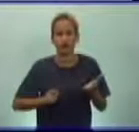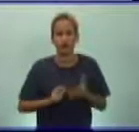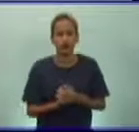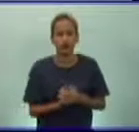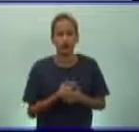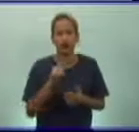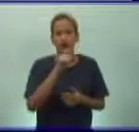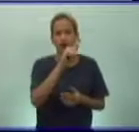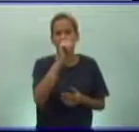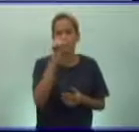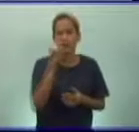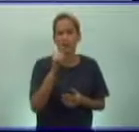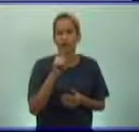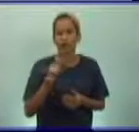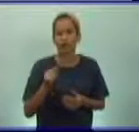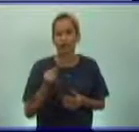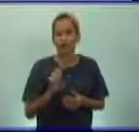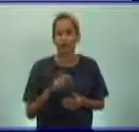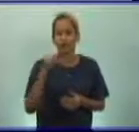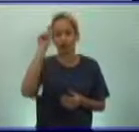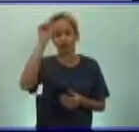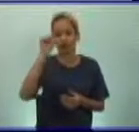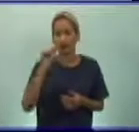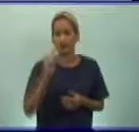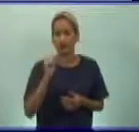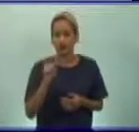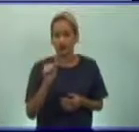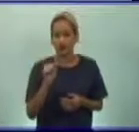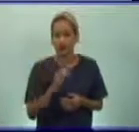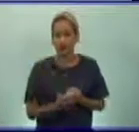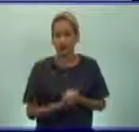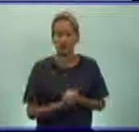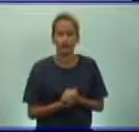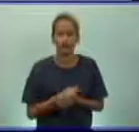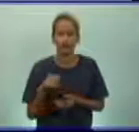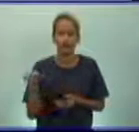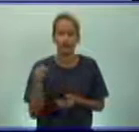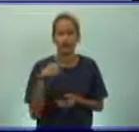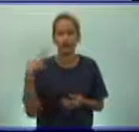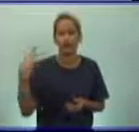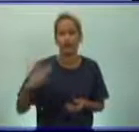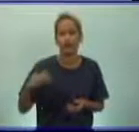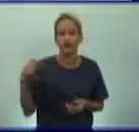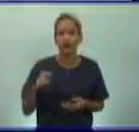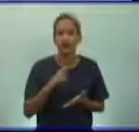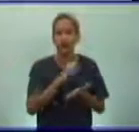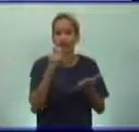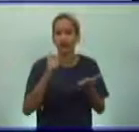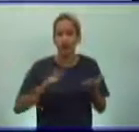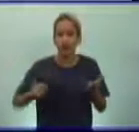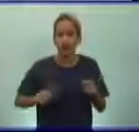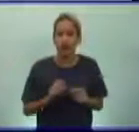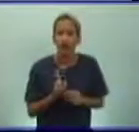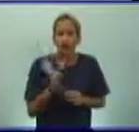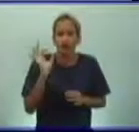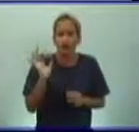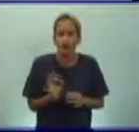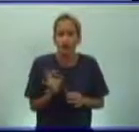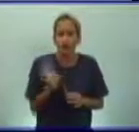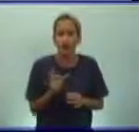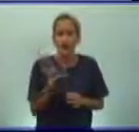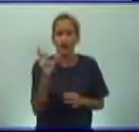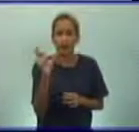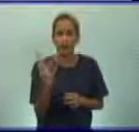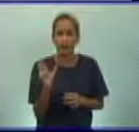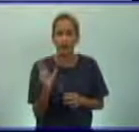y exclamativas. Además, practicarán la escritura correcta de palabras agudas, llanas